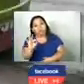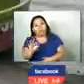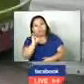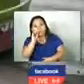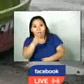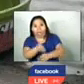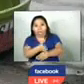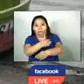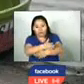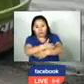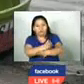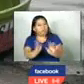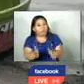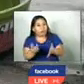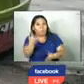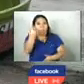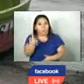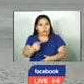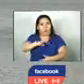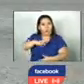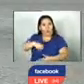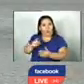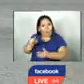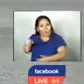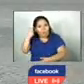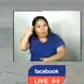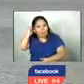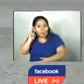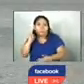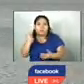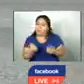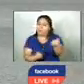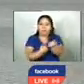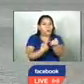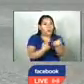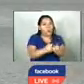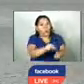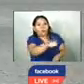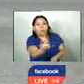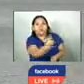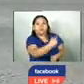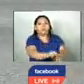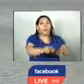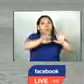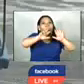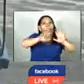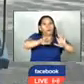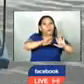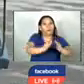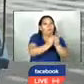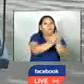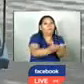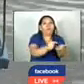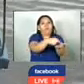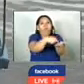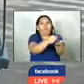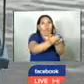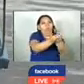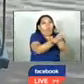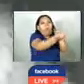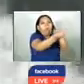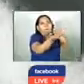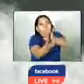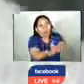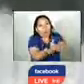este percance, Michael ya había rescatado a unas 8 personas que se encontraban en otra lancha, quienes también sufrieron